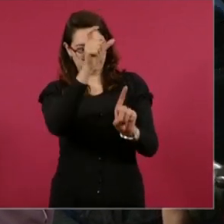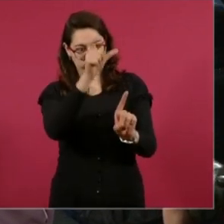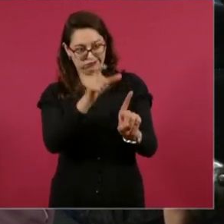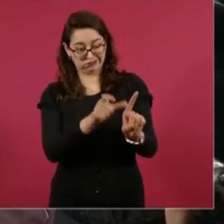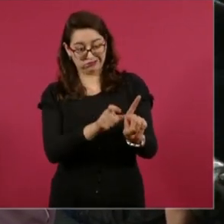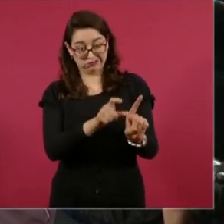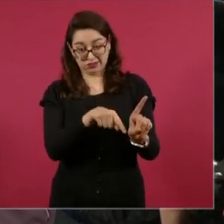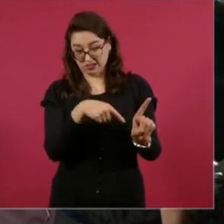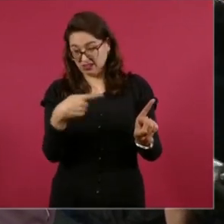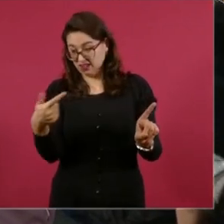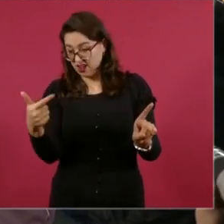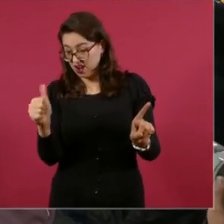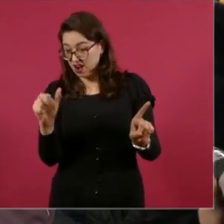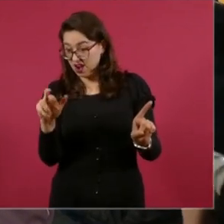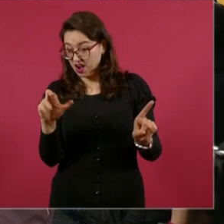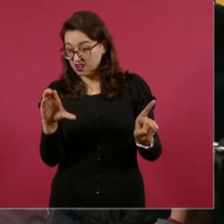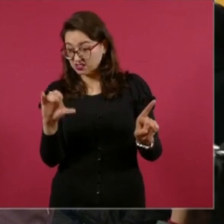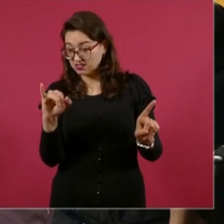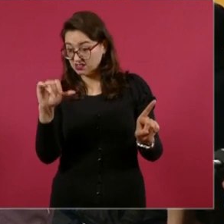O sea,